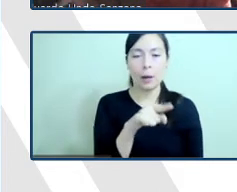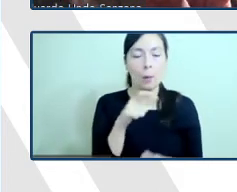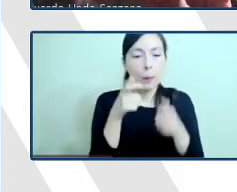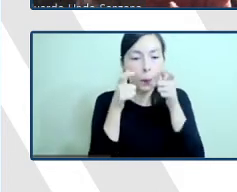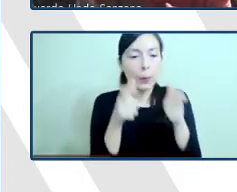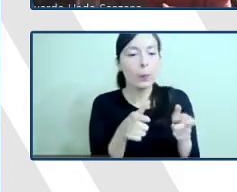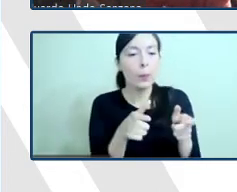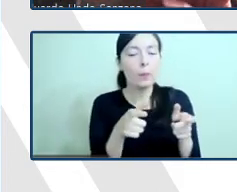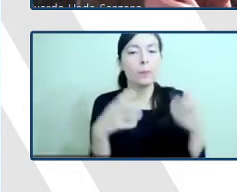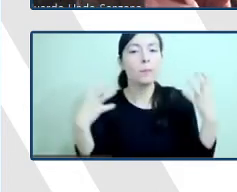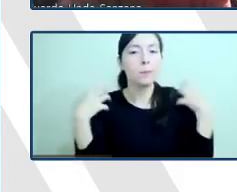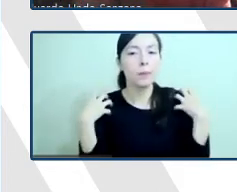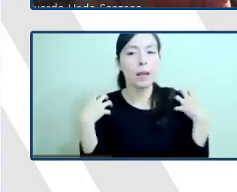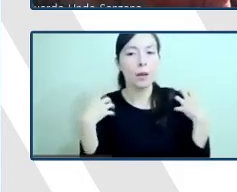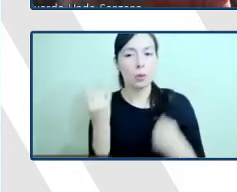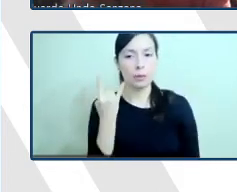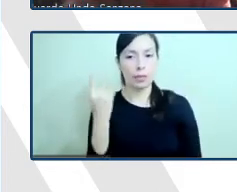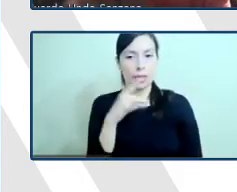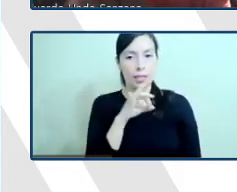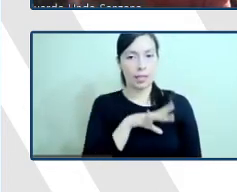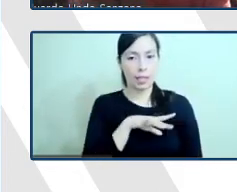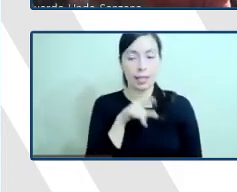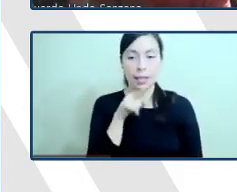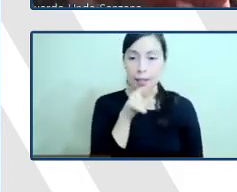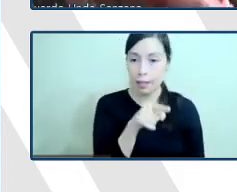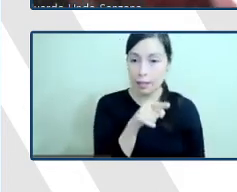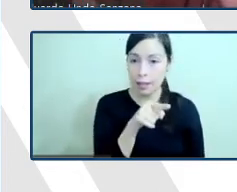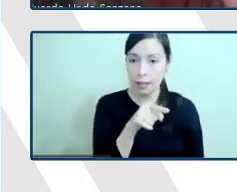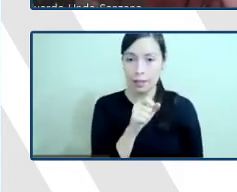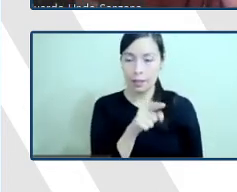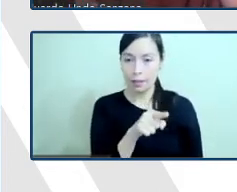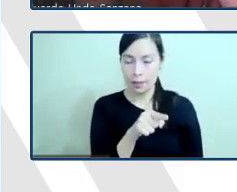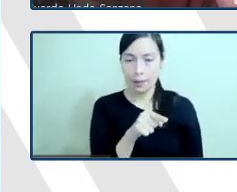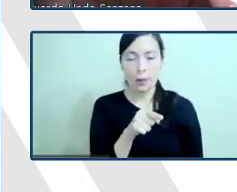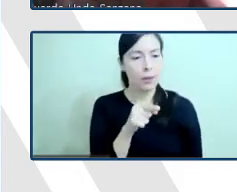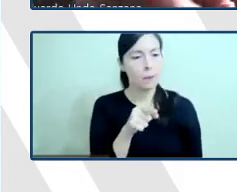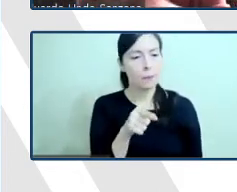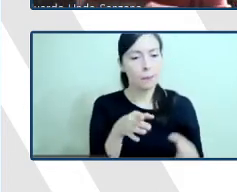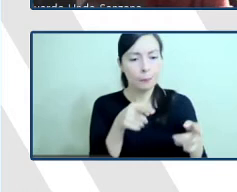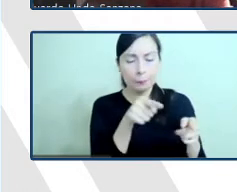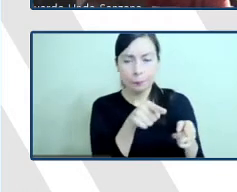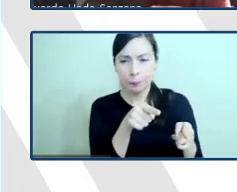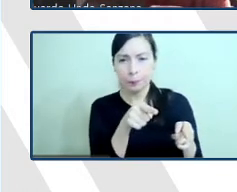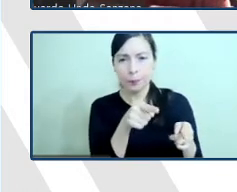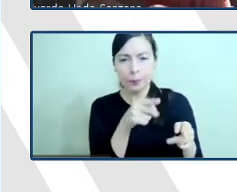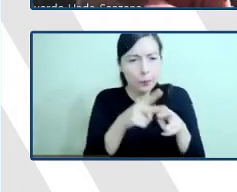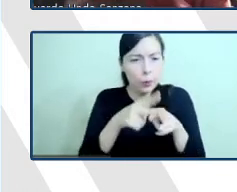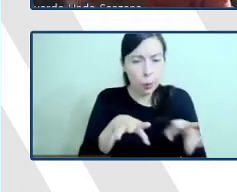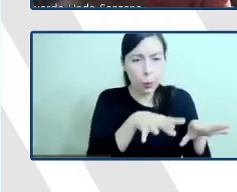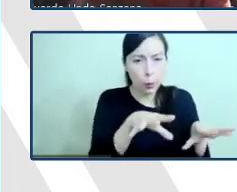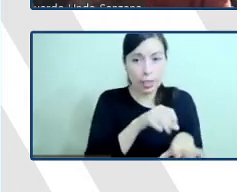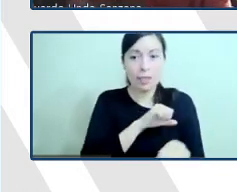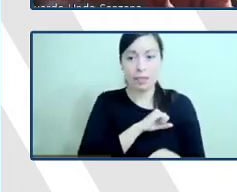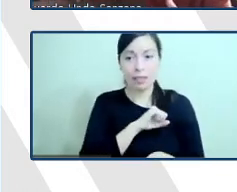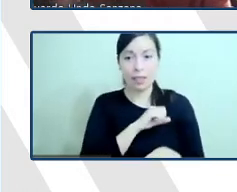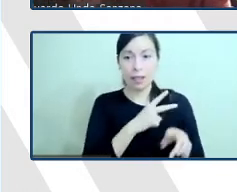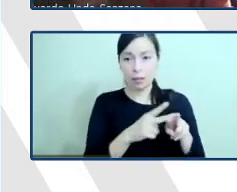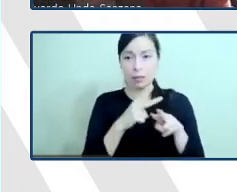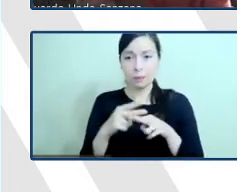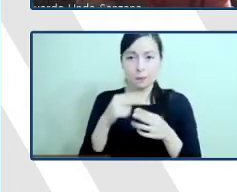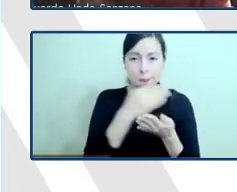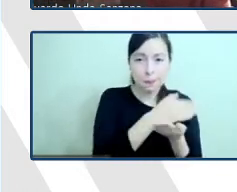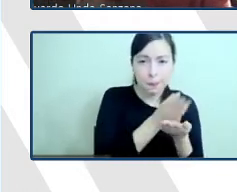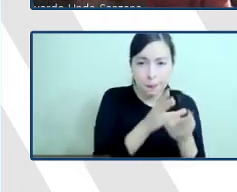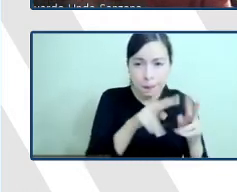contribuyó a que mucho de la astronomía, los desarrollos científicos se concentraron por mucho tiempo en Santiago, y bueno, en esos momentos